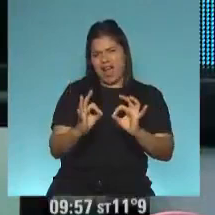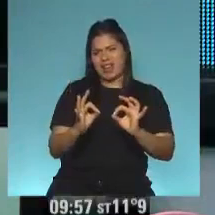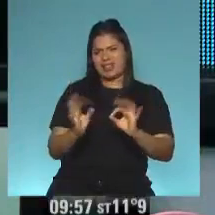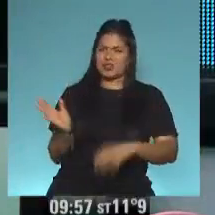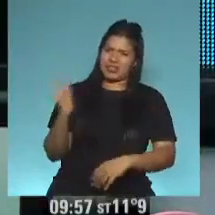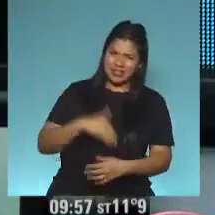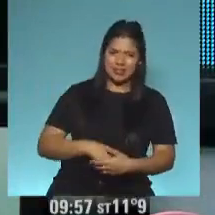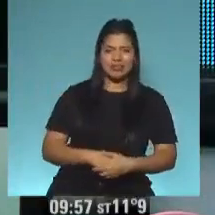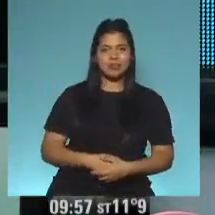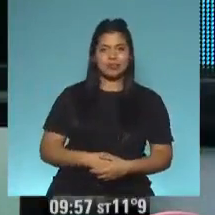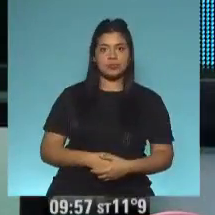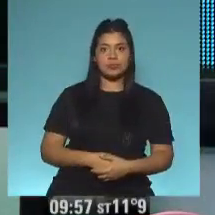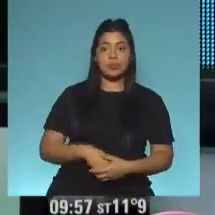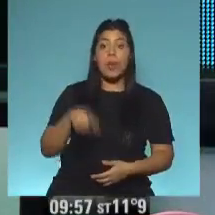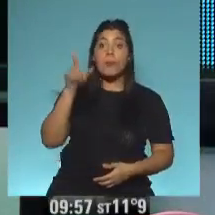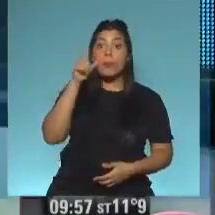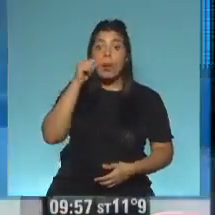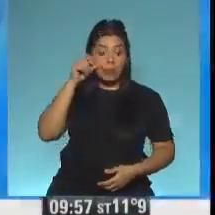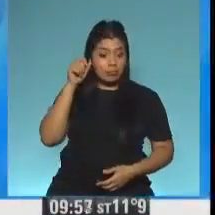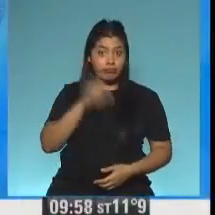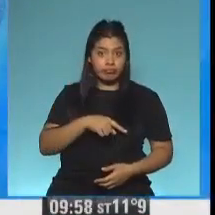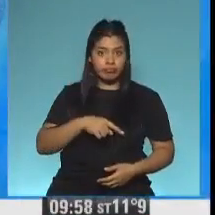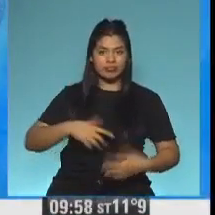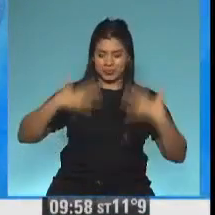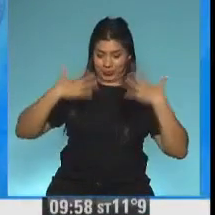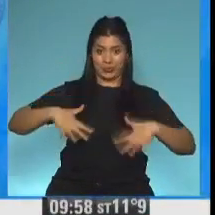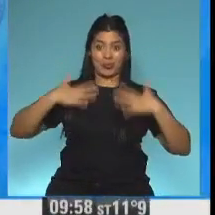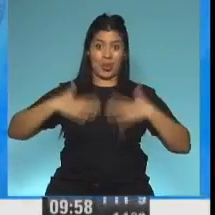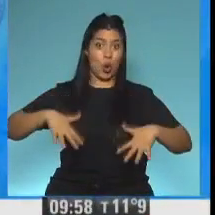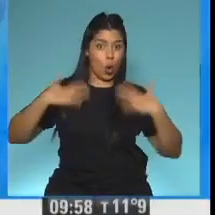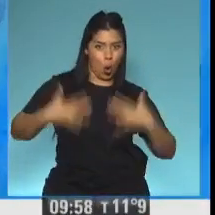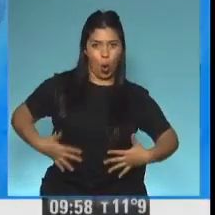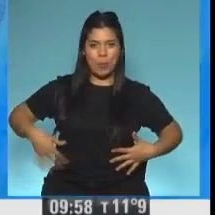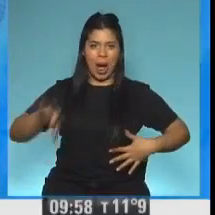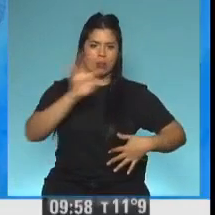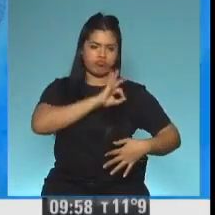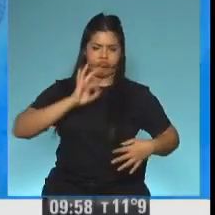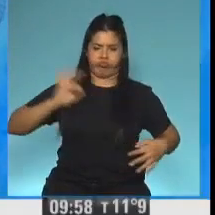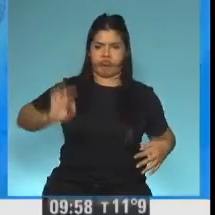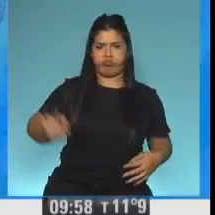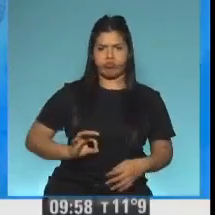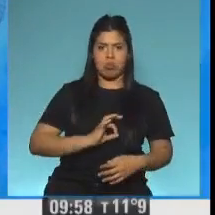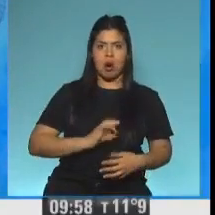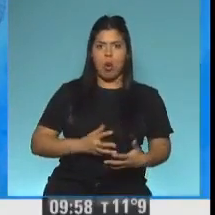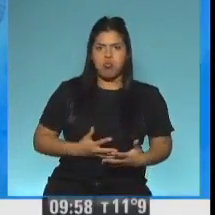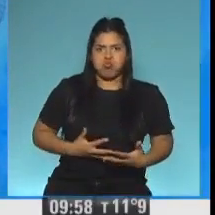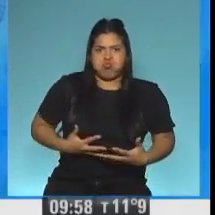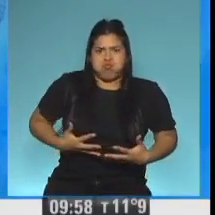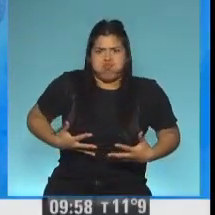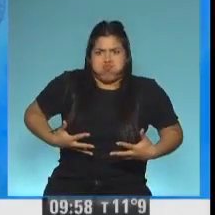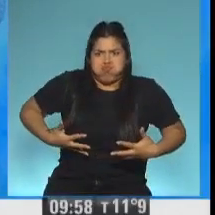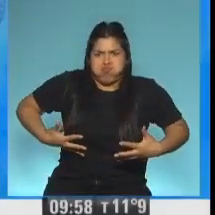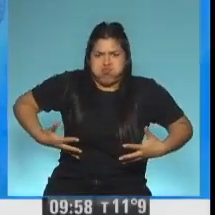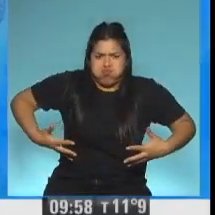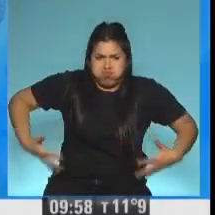El papá de Pino se puso un bañador de lunares. Era un pingüino tan gordo que el bañador era